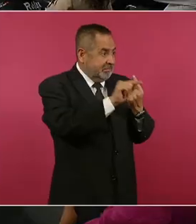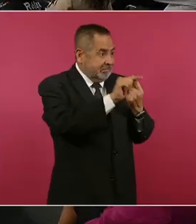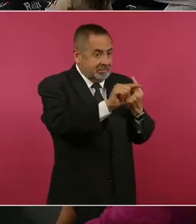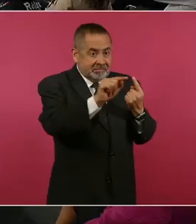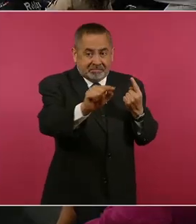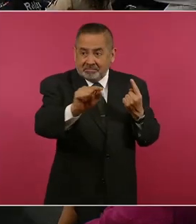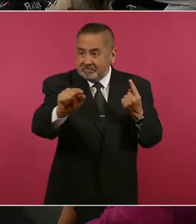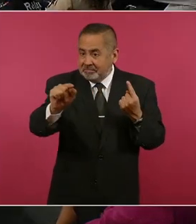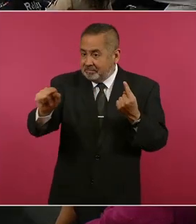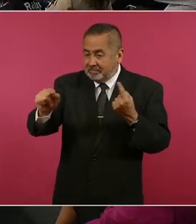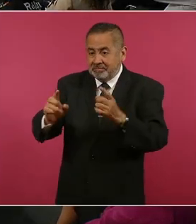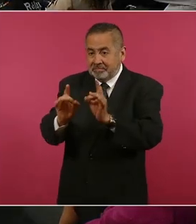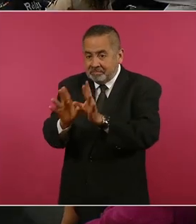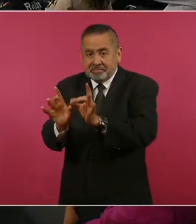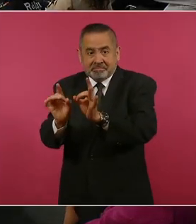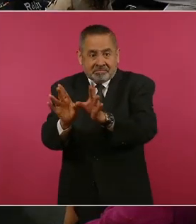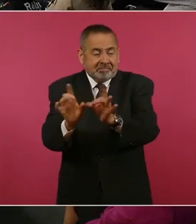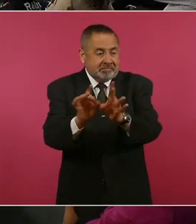sin duda.